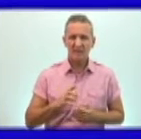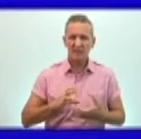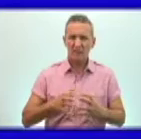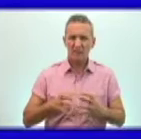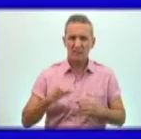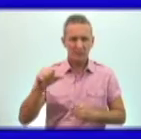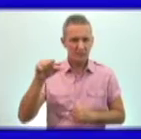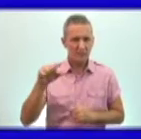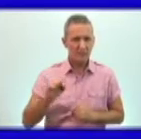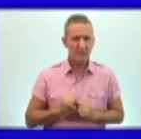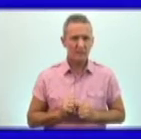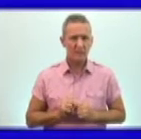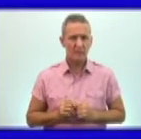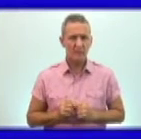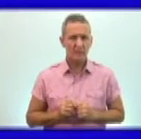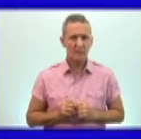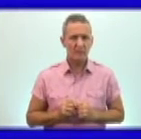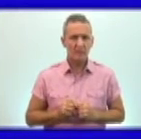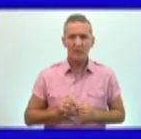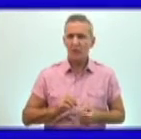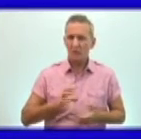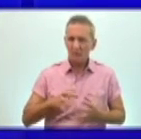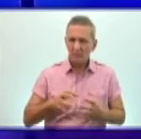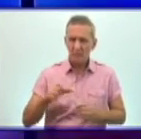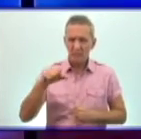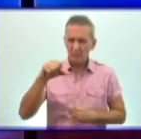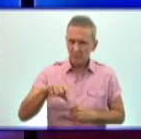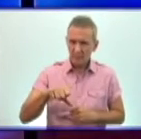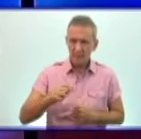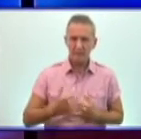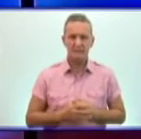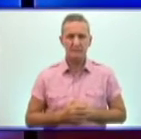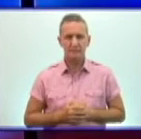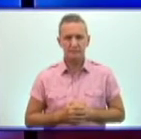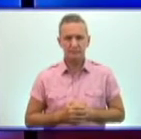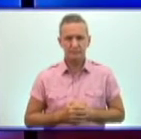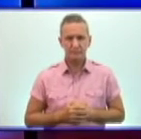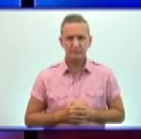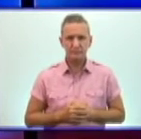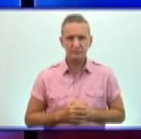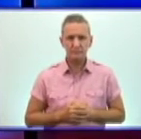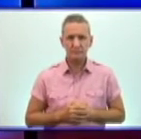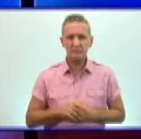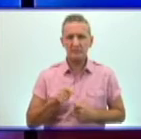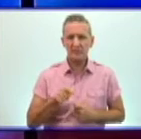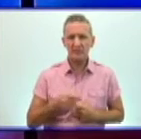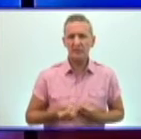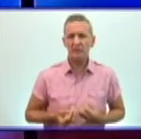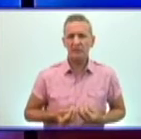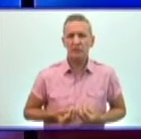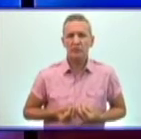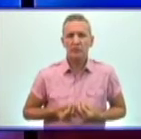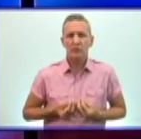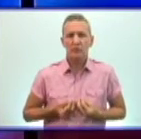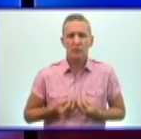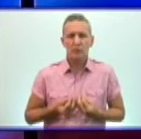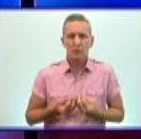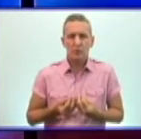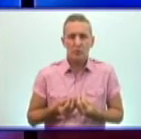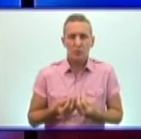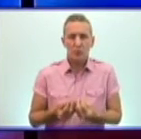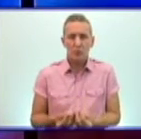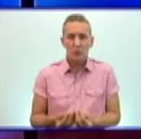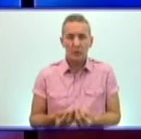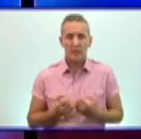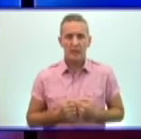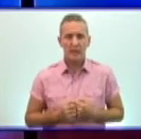sin razón. Por lo tanto, no ofrece perspectiva de objetividad, por lo